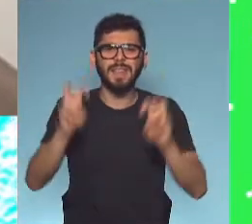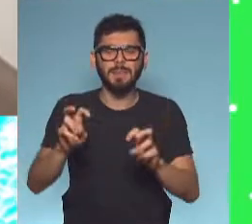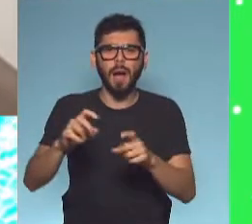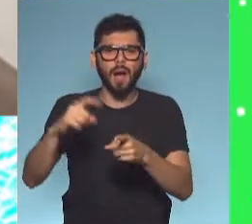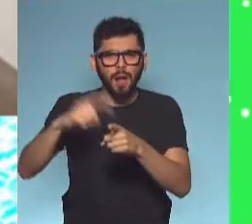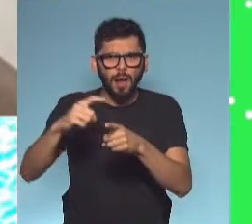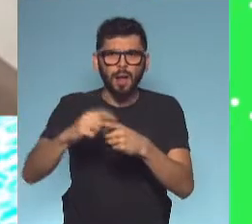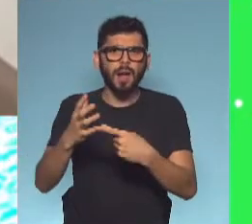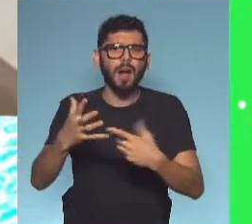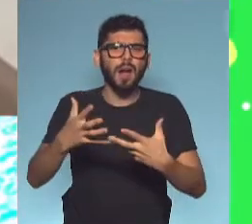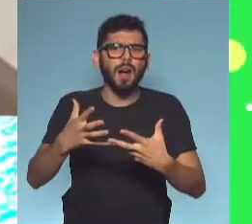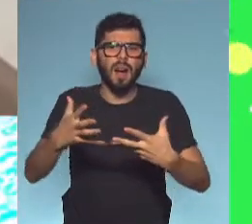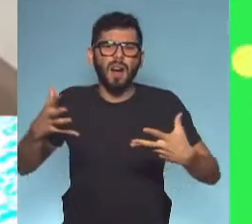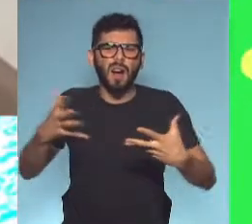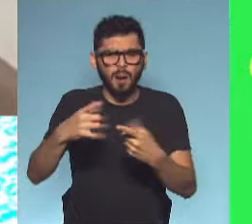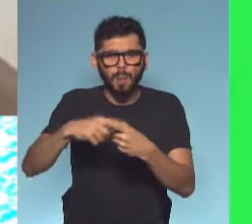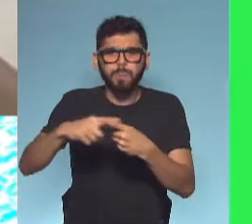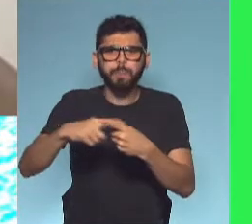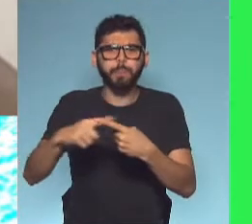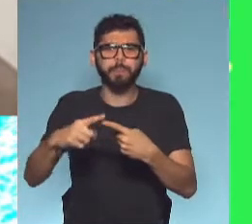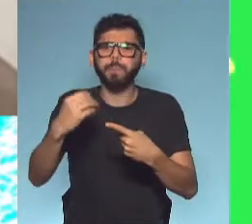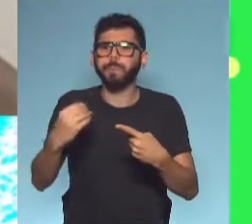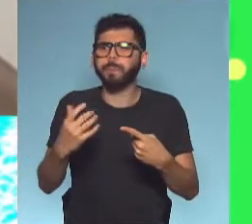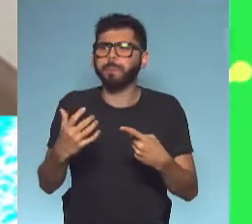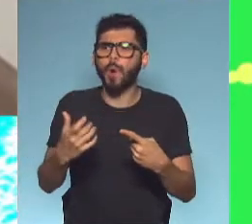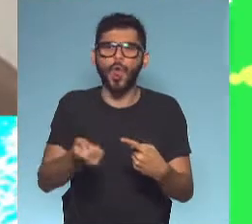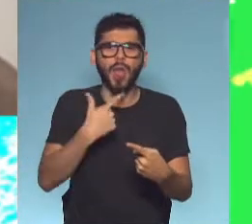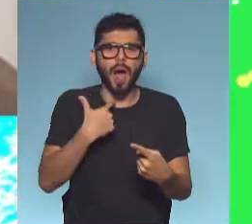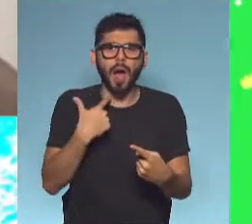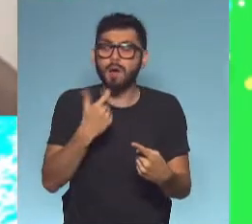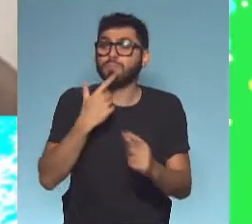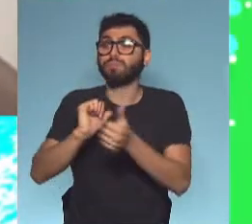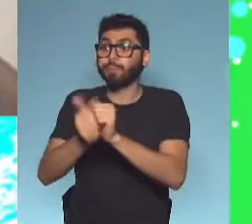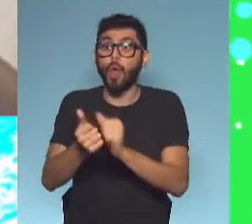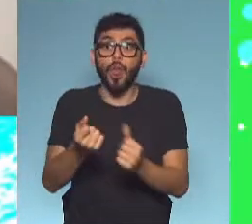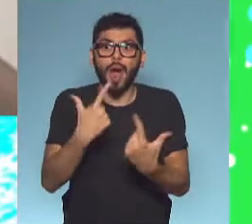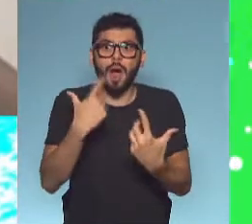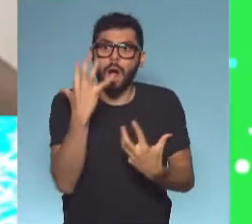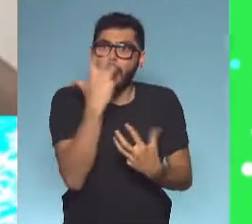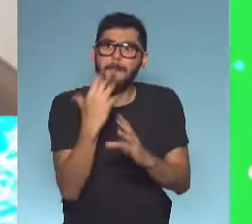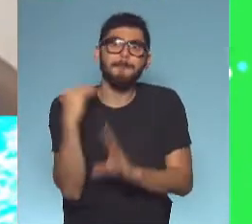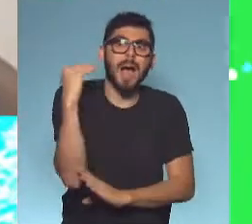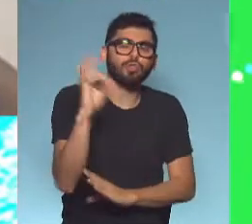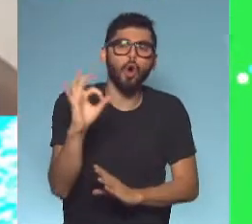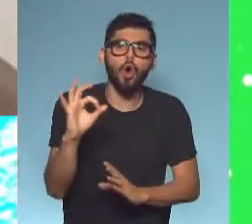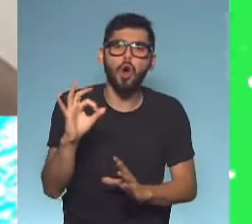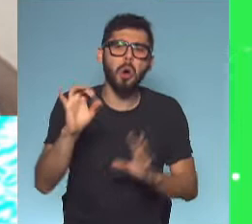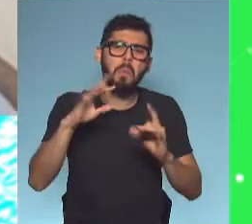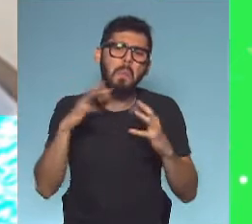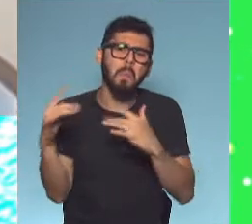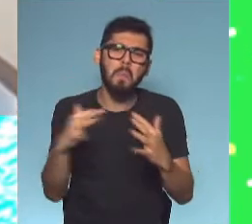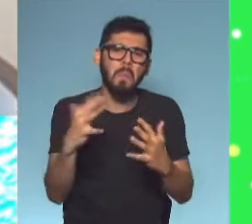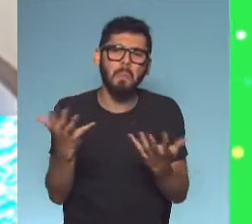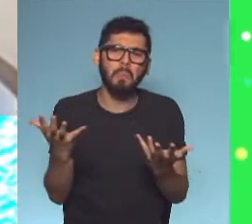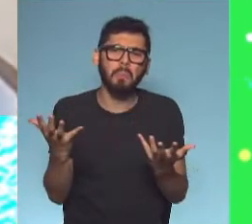tamaño tiene algo que ver en la satisfacción sexual en el momento del coito, o bien es solamente un mito y no tiene nada que ver en absoluto.